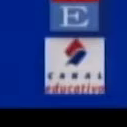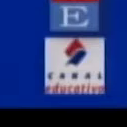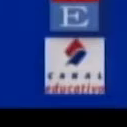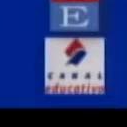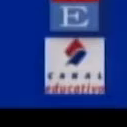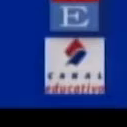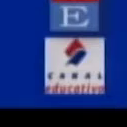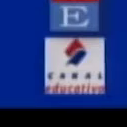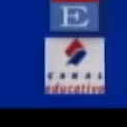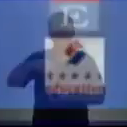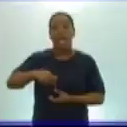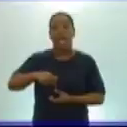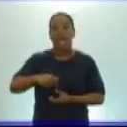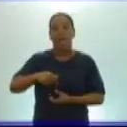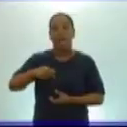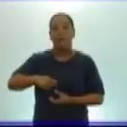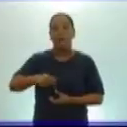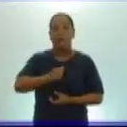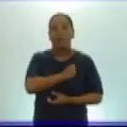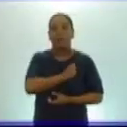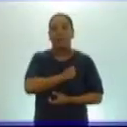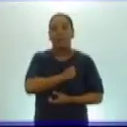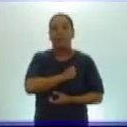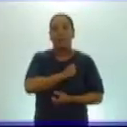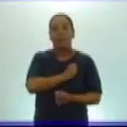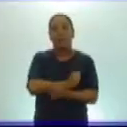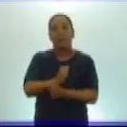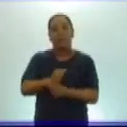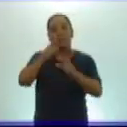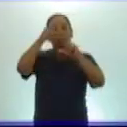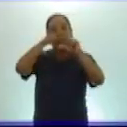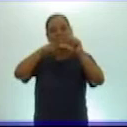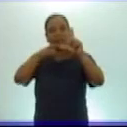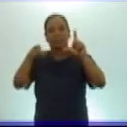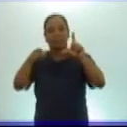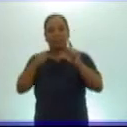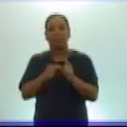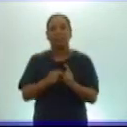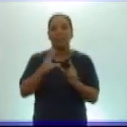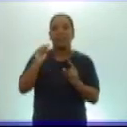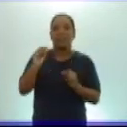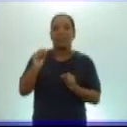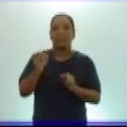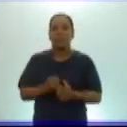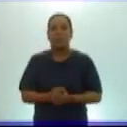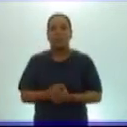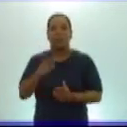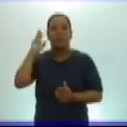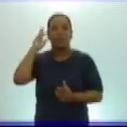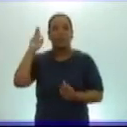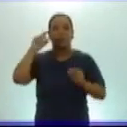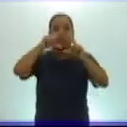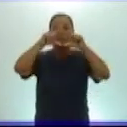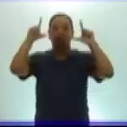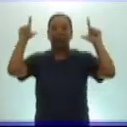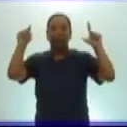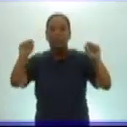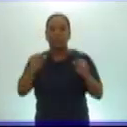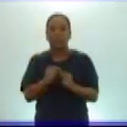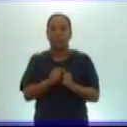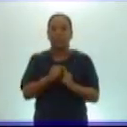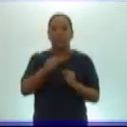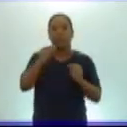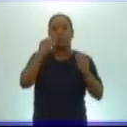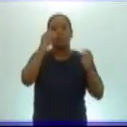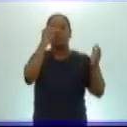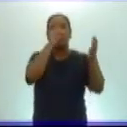Y ahora quiero mostrarles el diagrama de flujo de esta operación de la que estábamos hablando. Fíjense que en un rectángulo hemos encerrado los